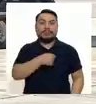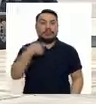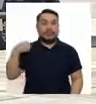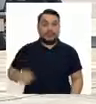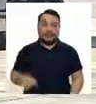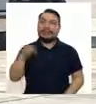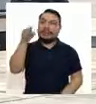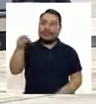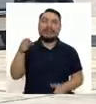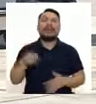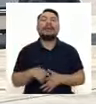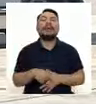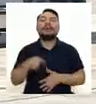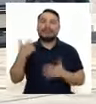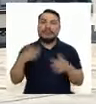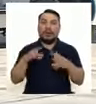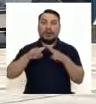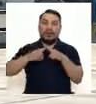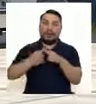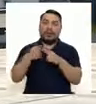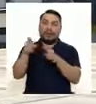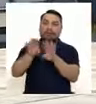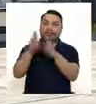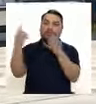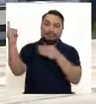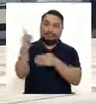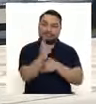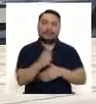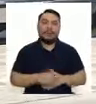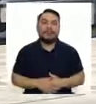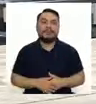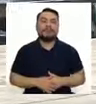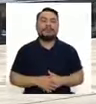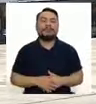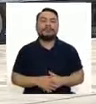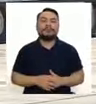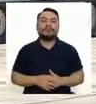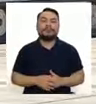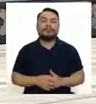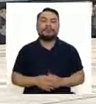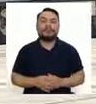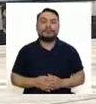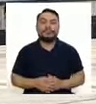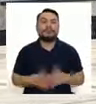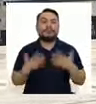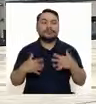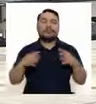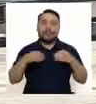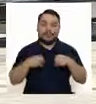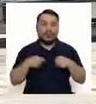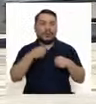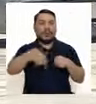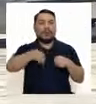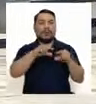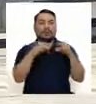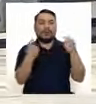Popular China, Xi Jinping, llegue a nuestro país y sea